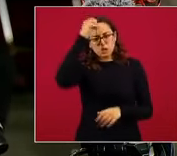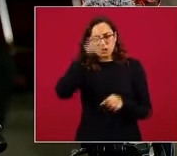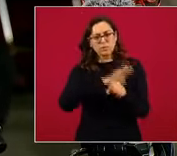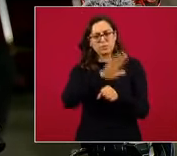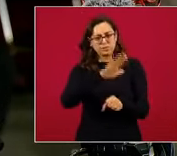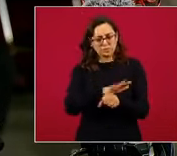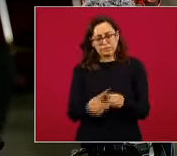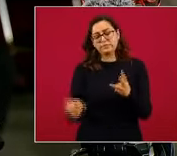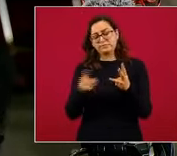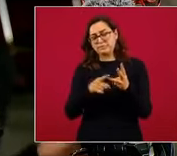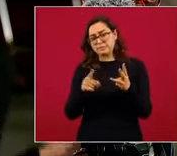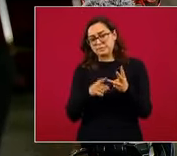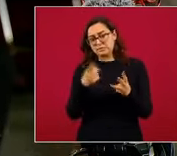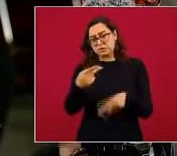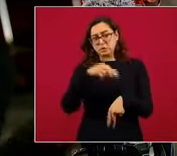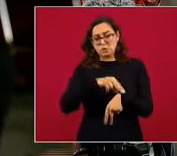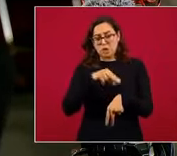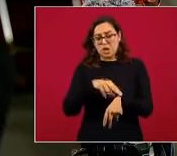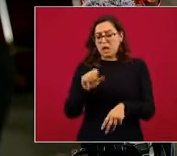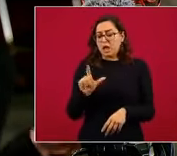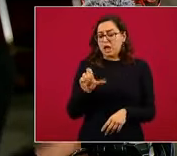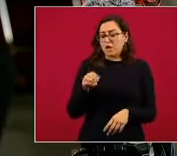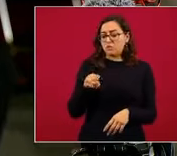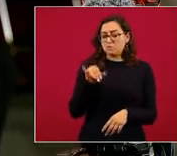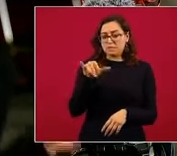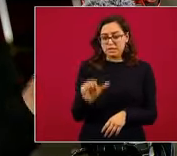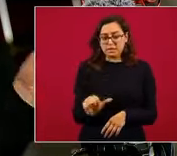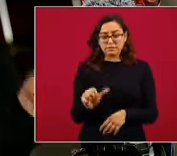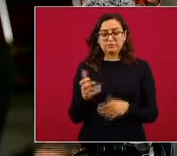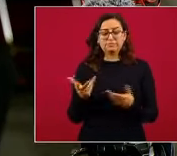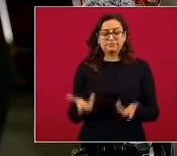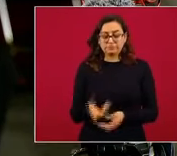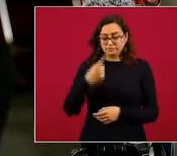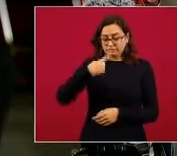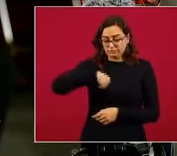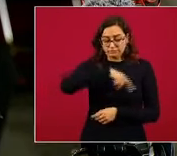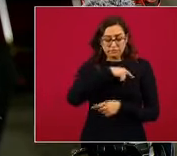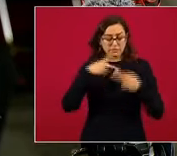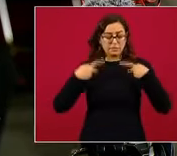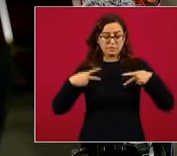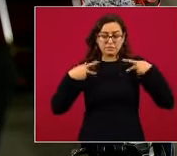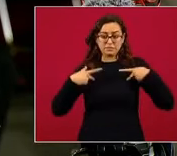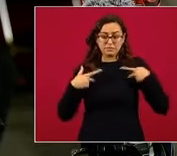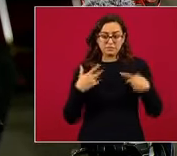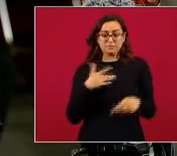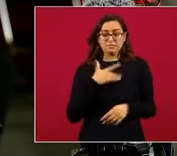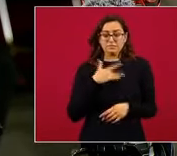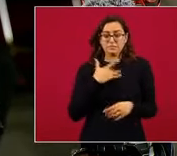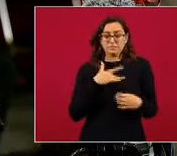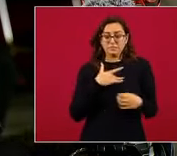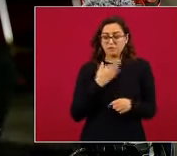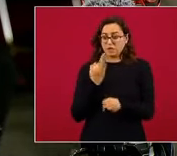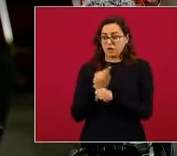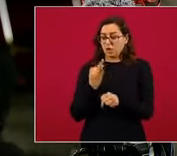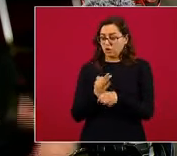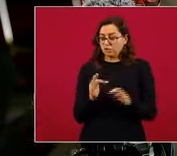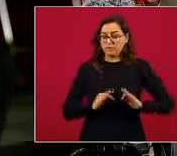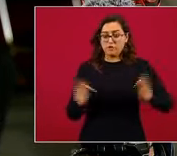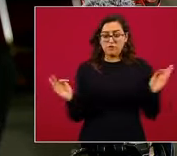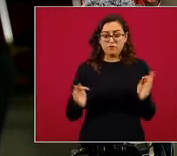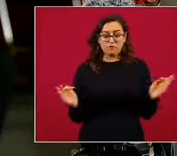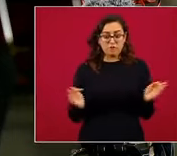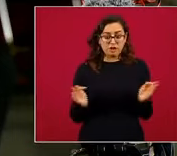estos signos y síntomas que tendríamos que tener los ciudadanos ahora que son la época invernal y